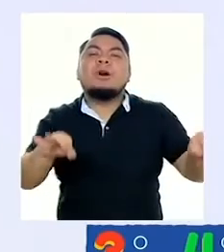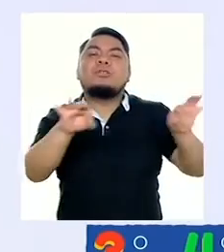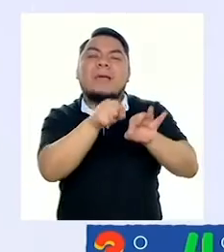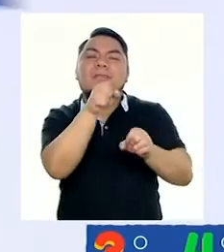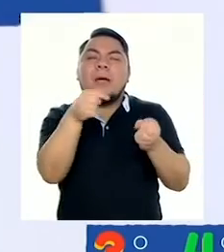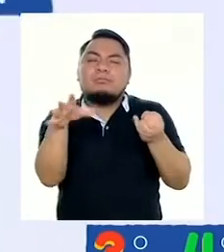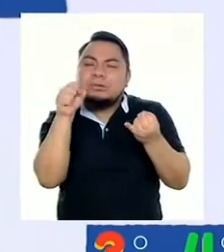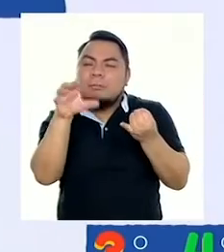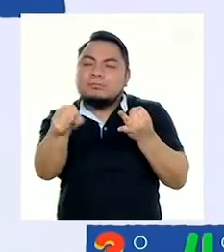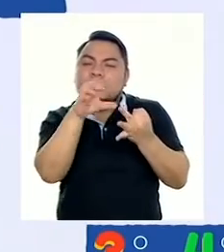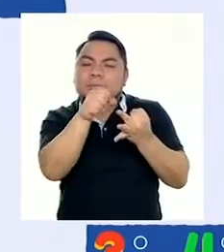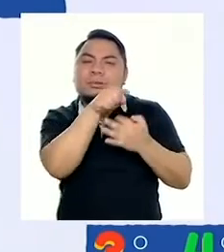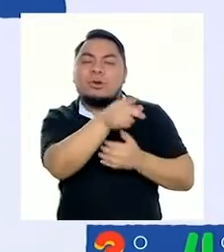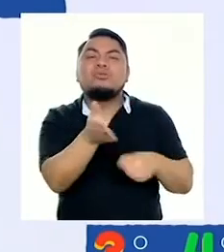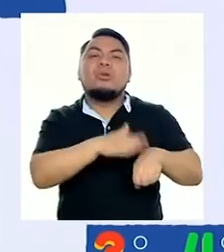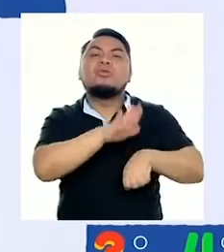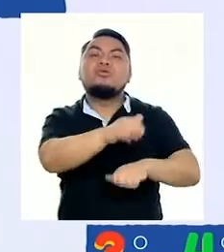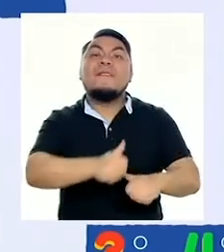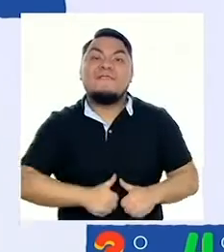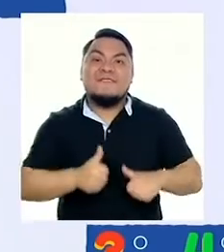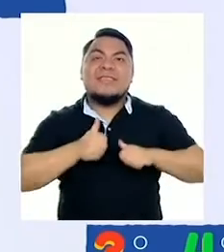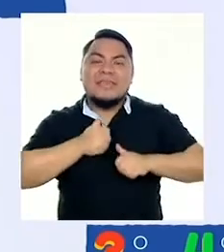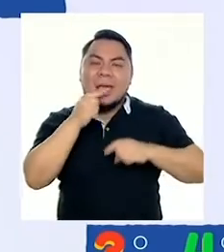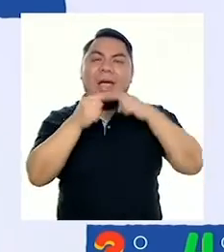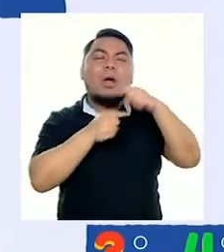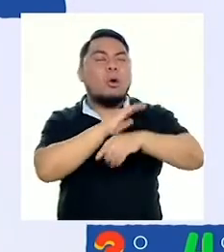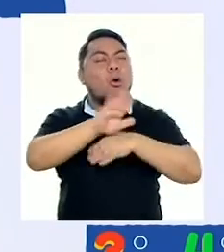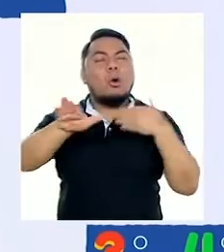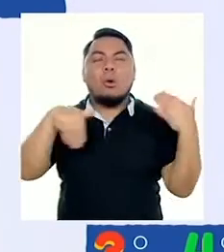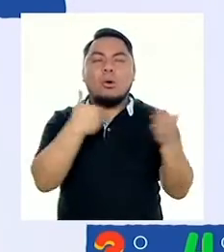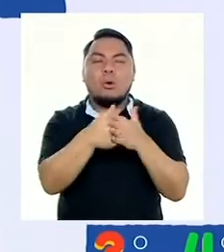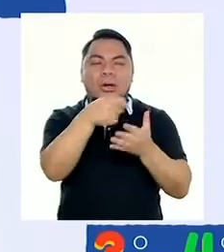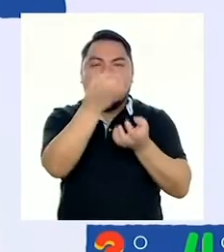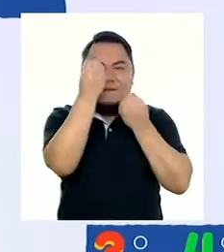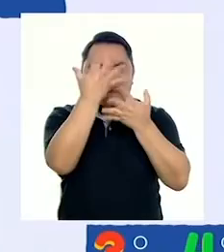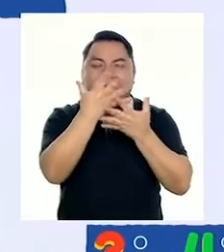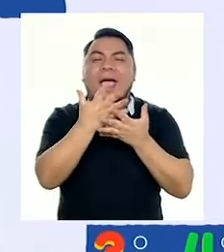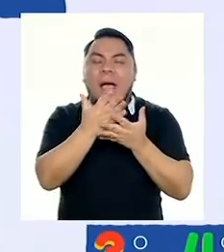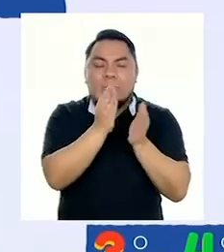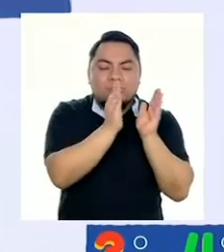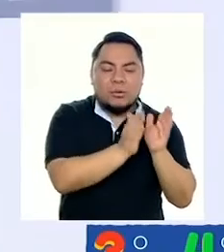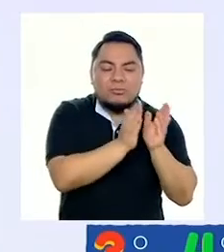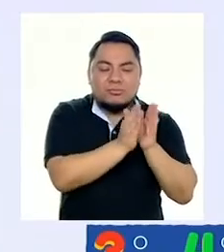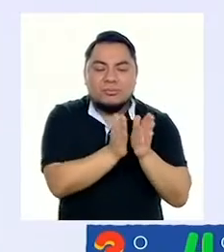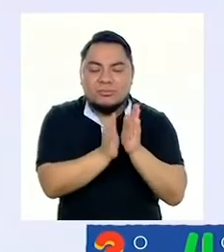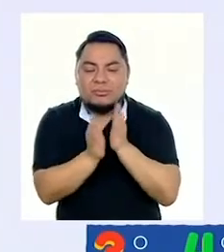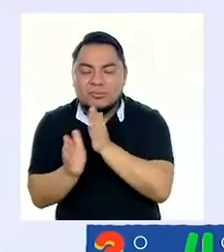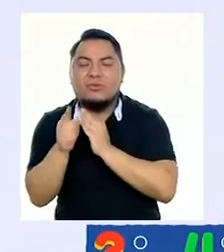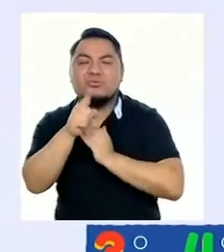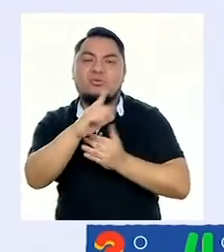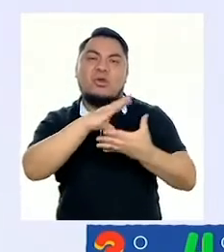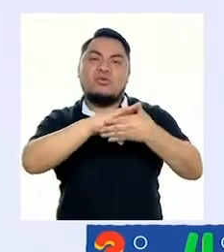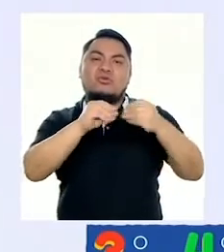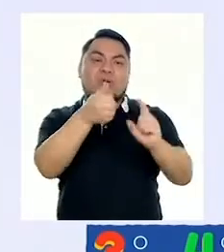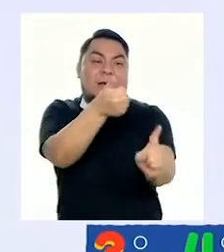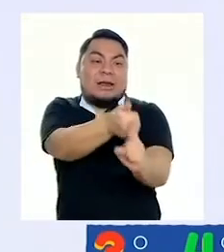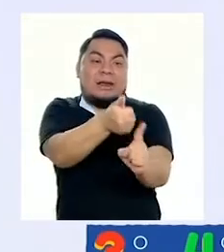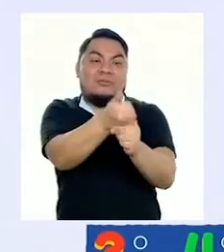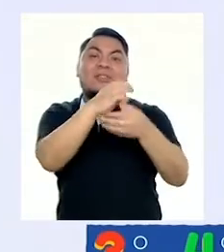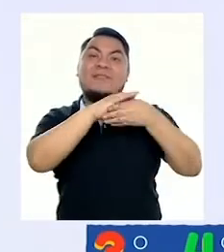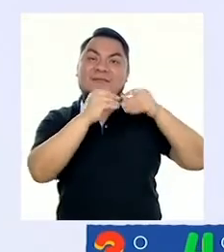importantes que ha identificado Bianca sobre su vida. Con toda esta información, ella elaboró su